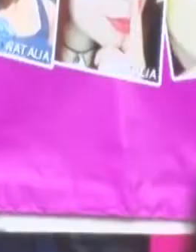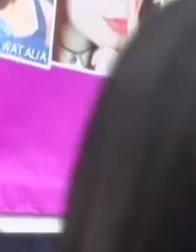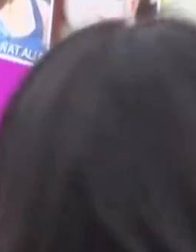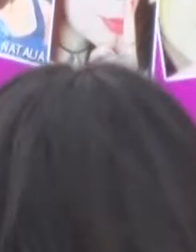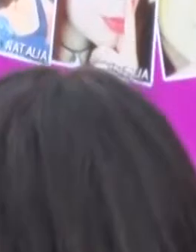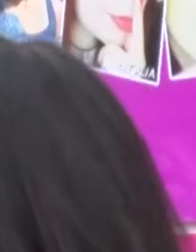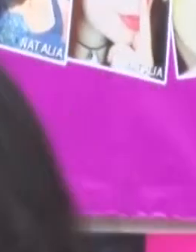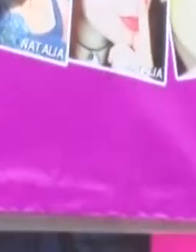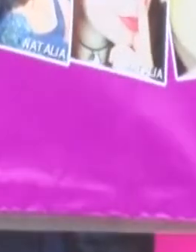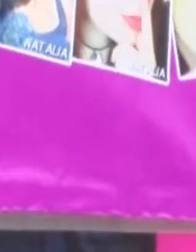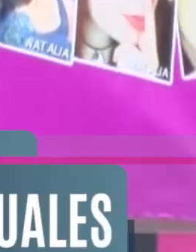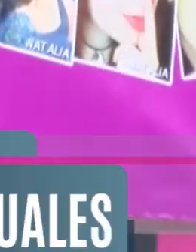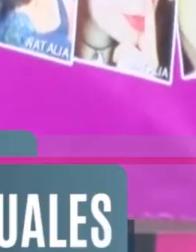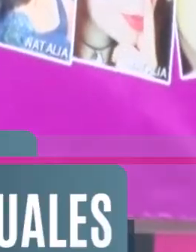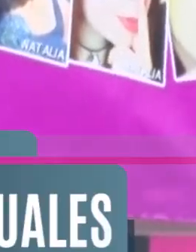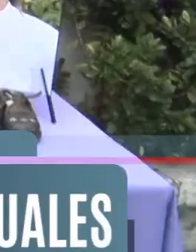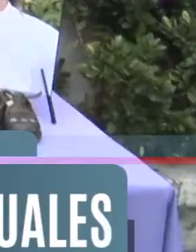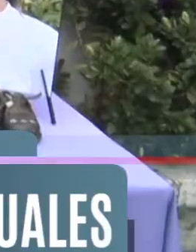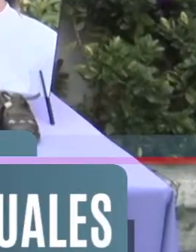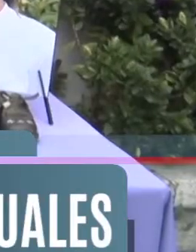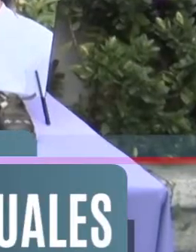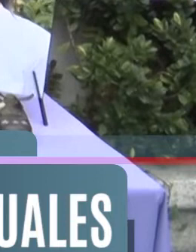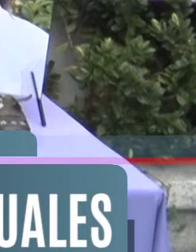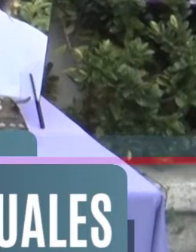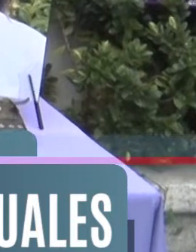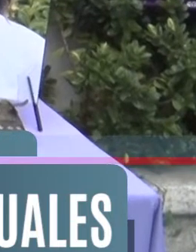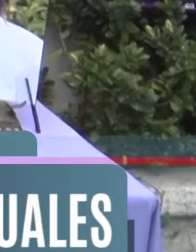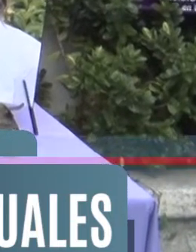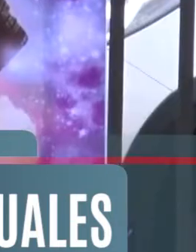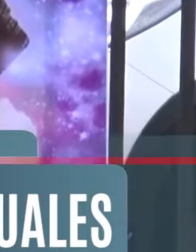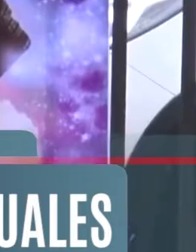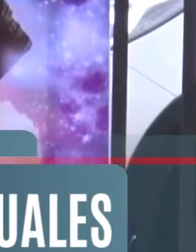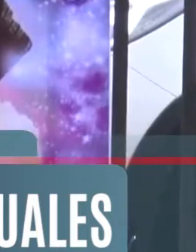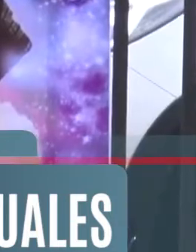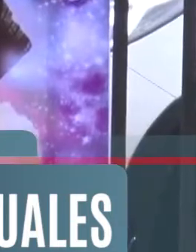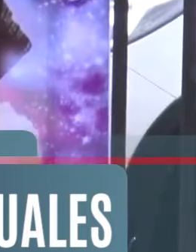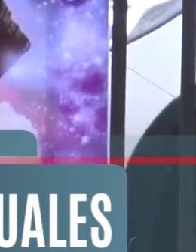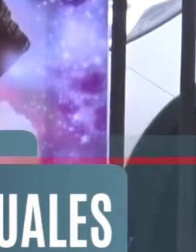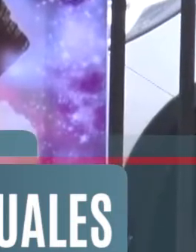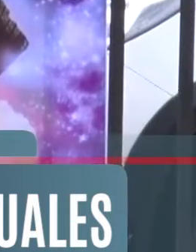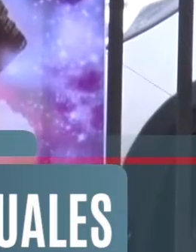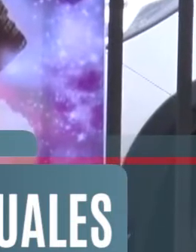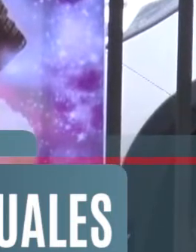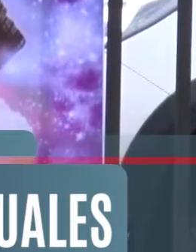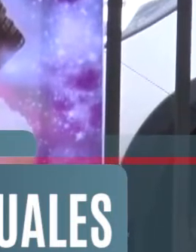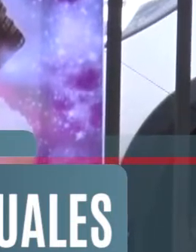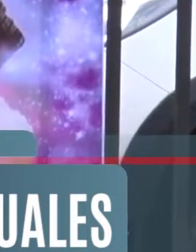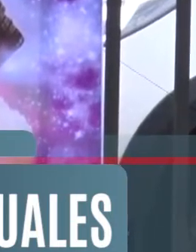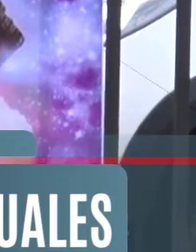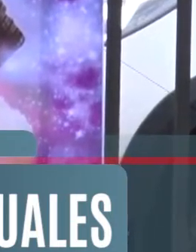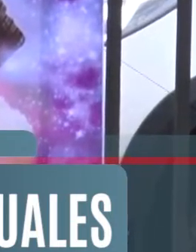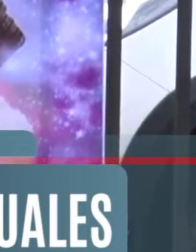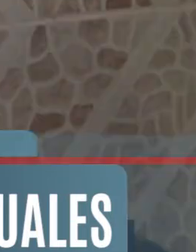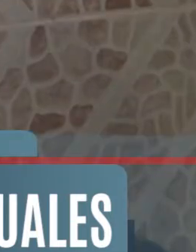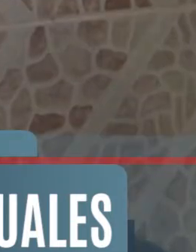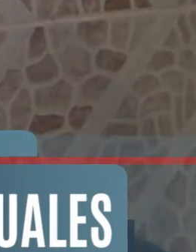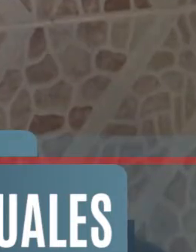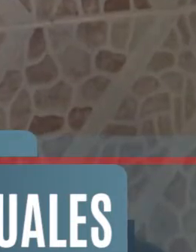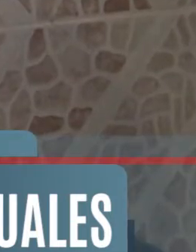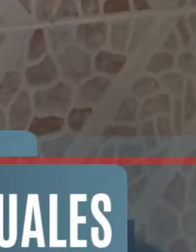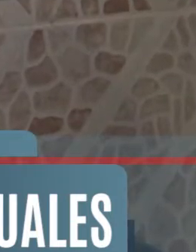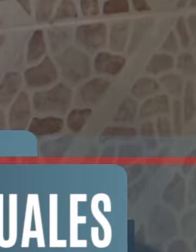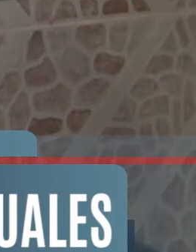proyecto el caso de la joven está muy bien se antonia barra quien se suicidó a los 21 años en 2019 tras ser víctima de acoso